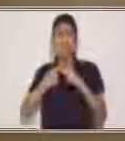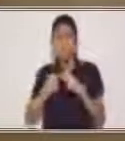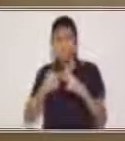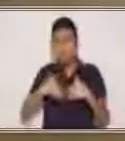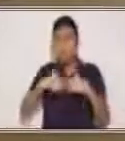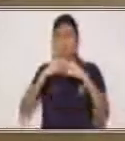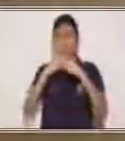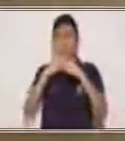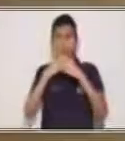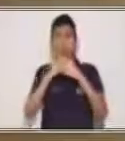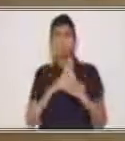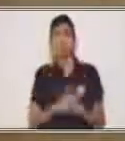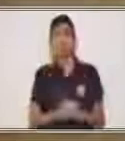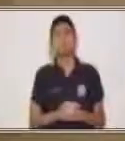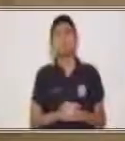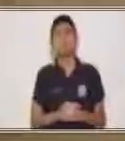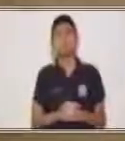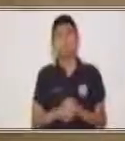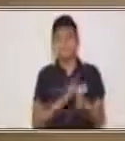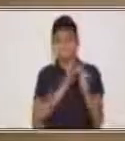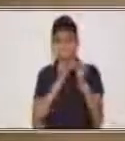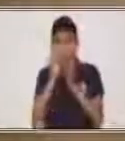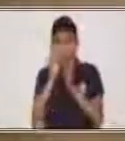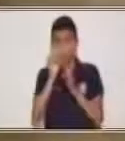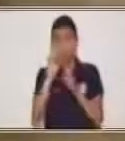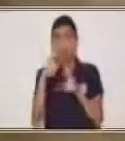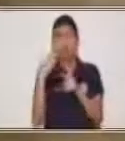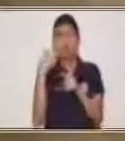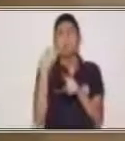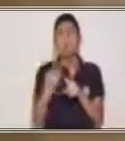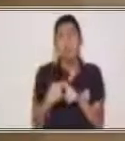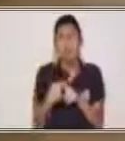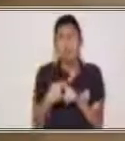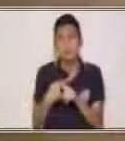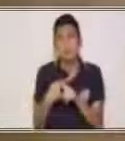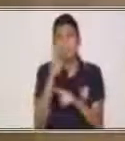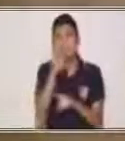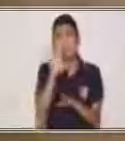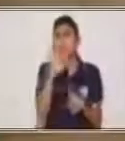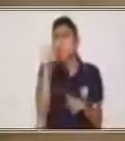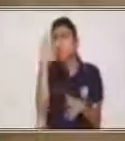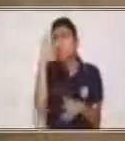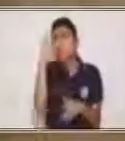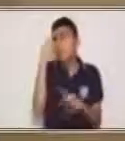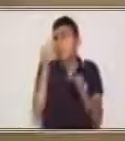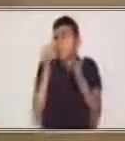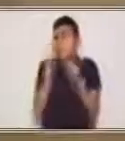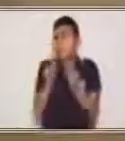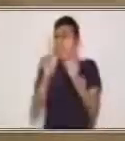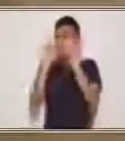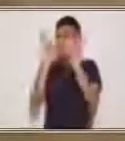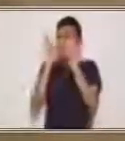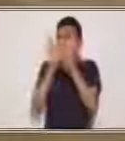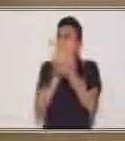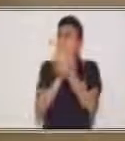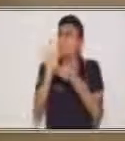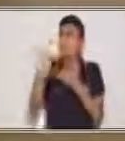Antillas. Nuevamente hacemos otra pausa. ¿Qué creo que trata el texto?